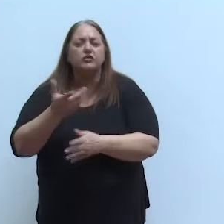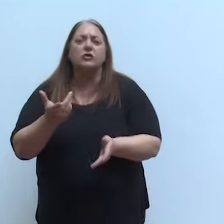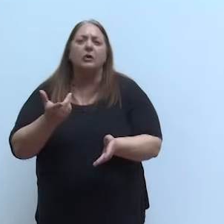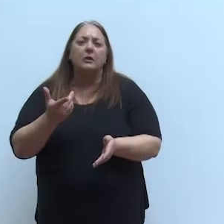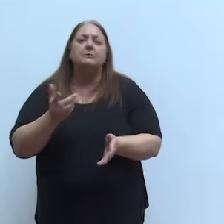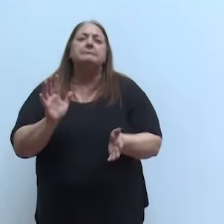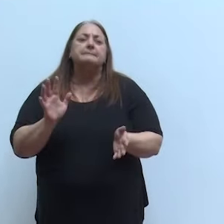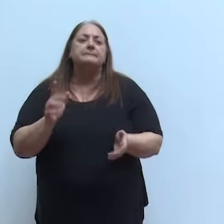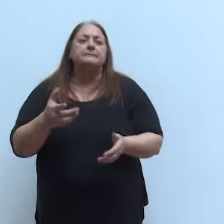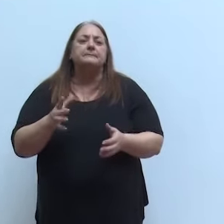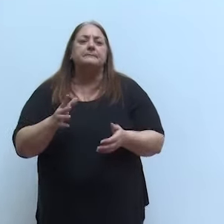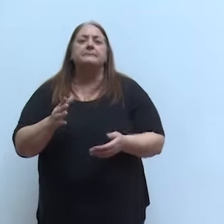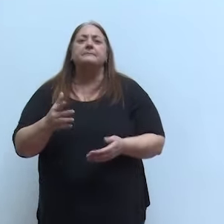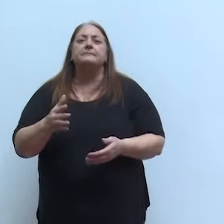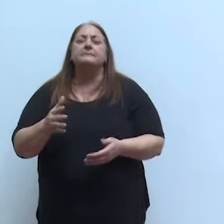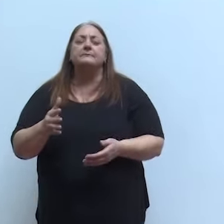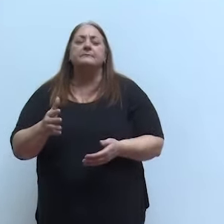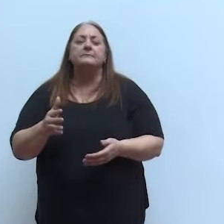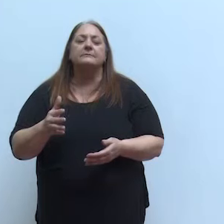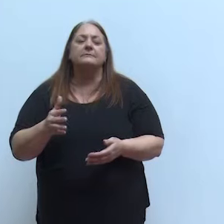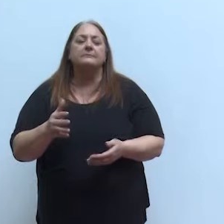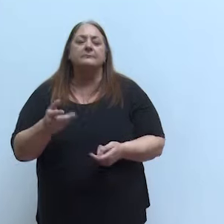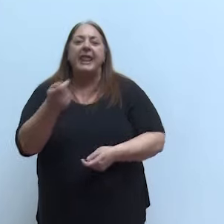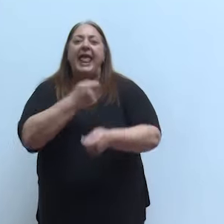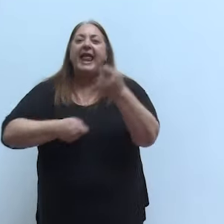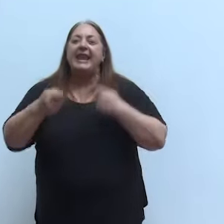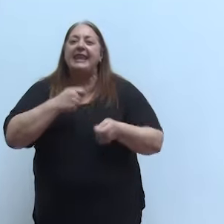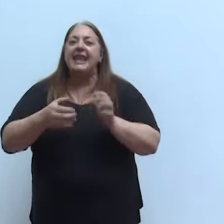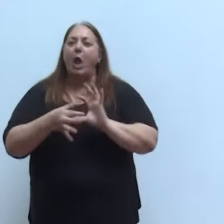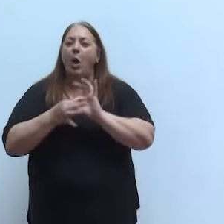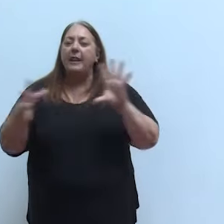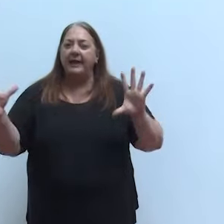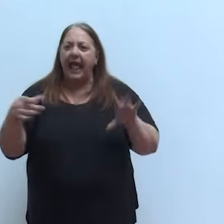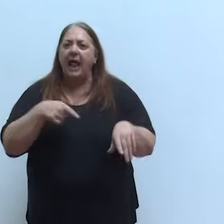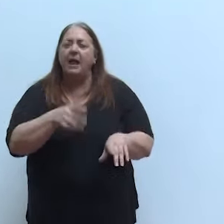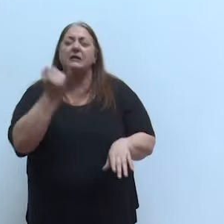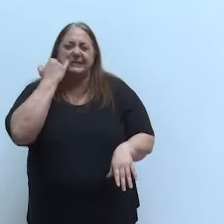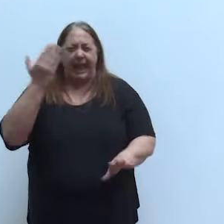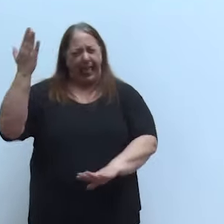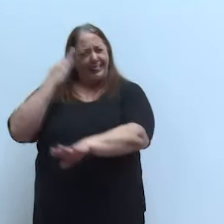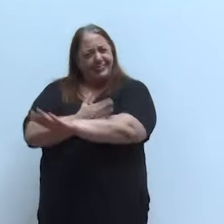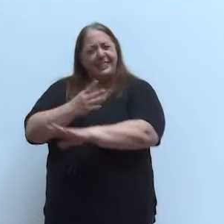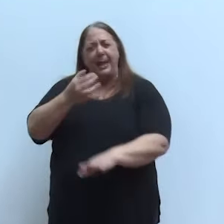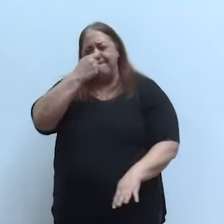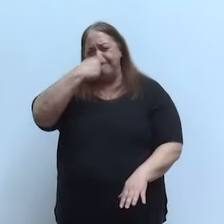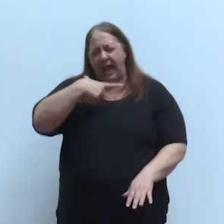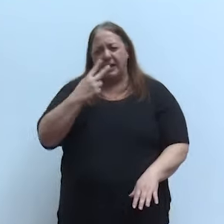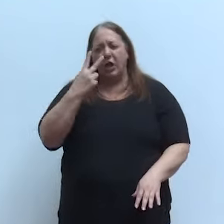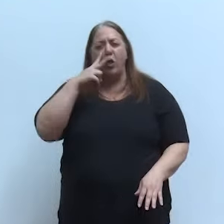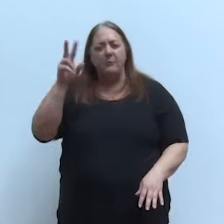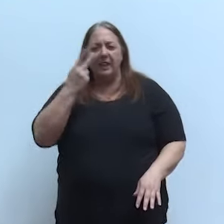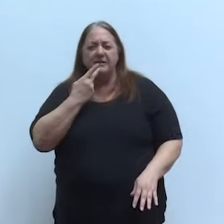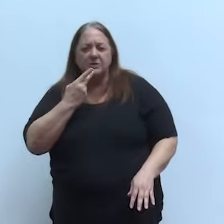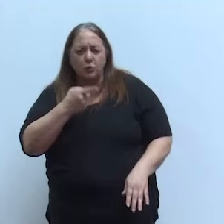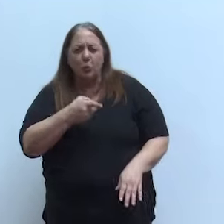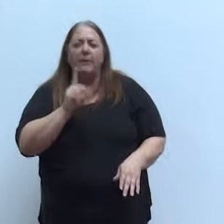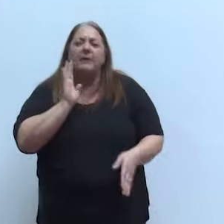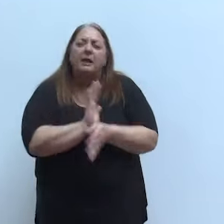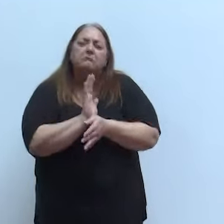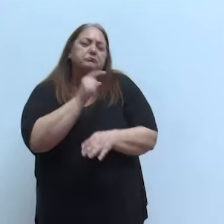que atención ya lo enuncia macri en 2019 macri centra su campaña 2019 En qué